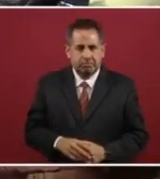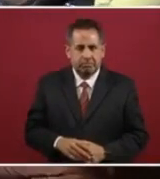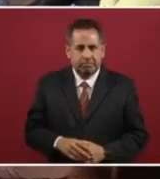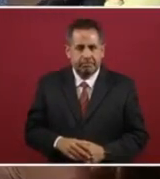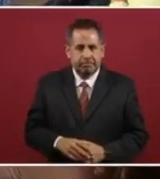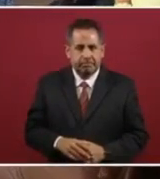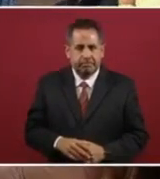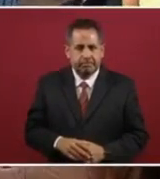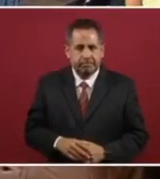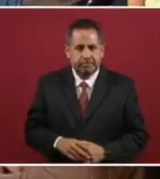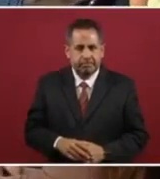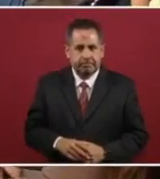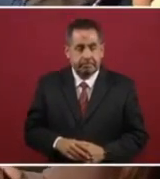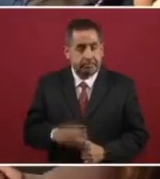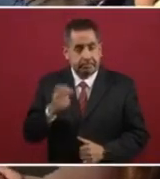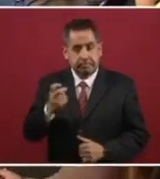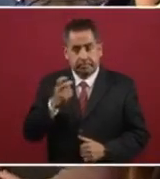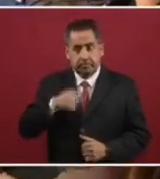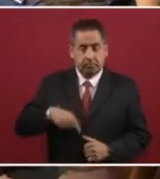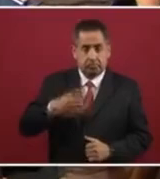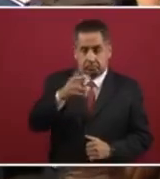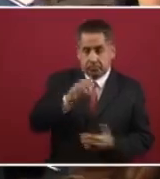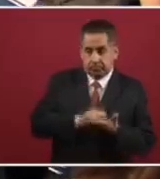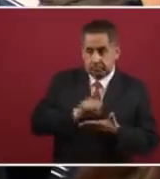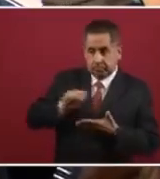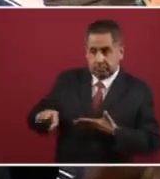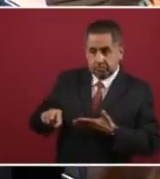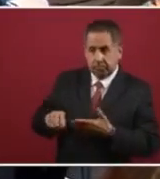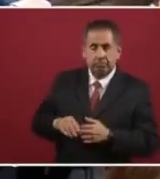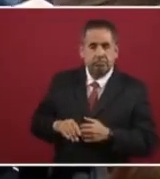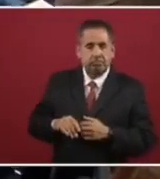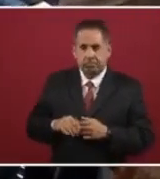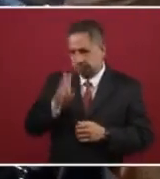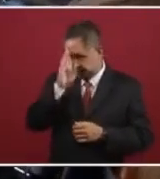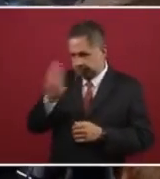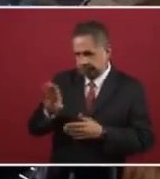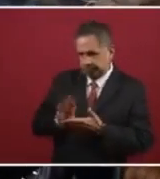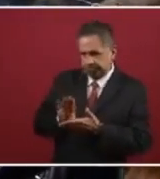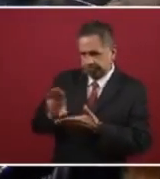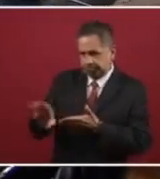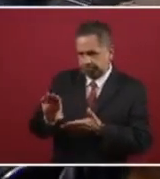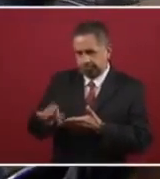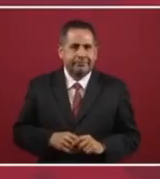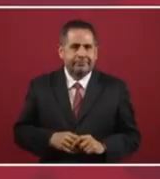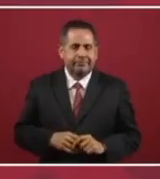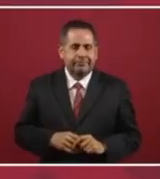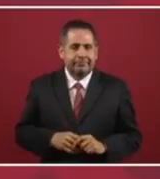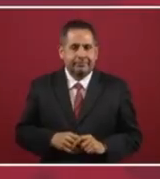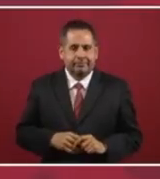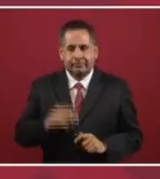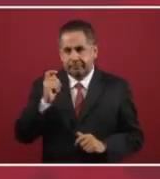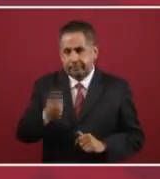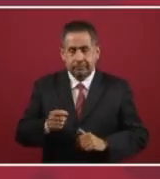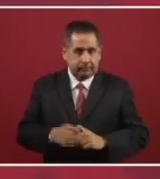Instituto Nacional Electoral para que no aparezca su imagen en los chalecos de los llamados servidores de la nación.